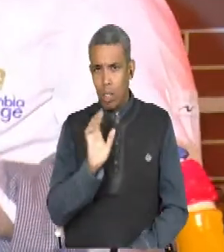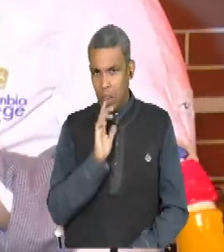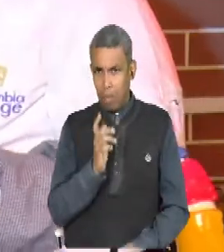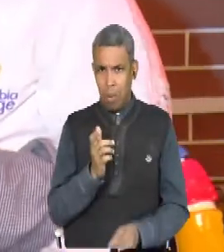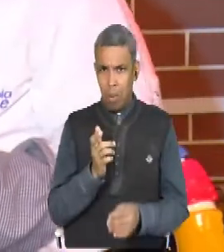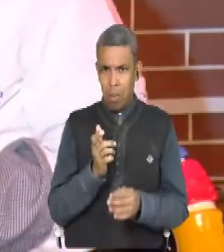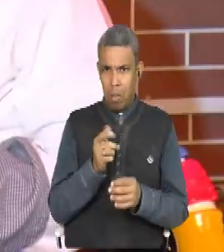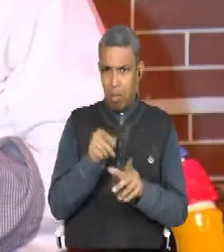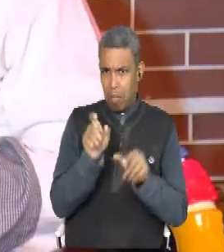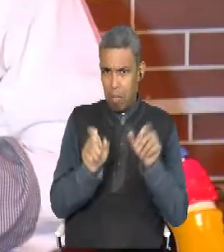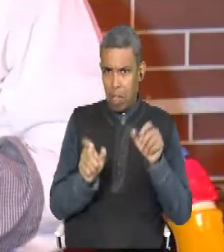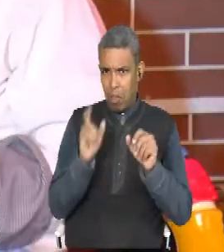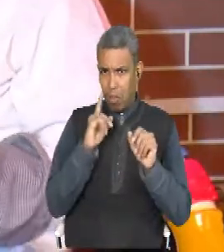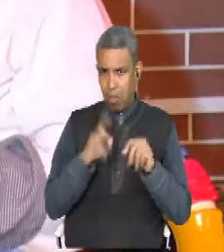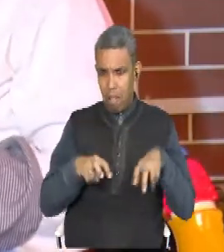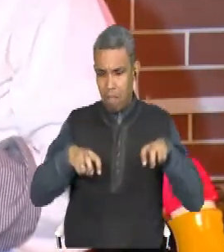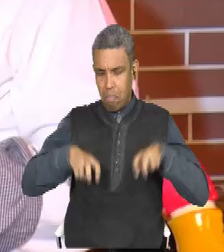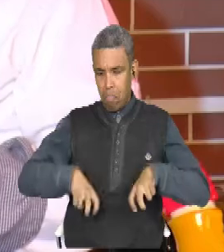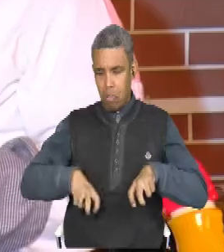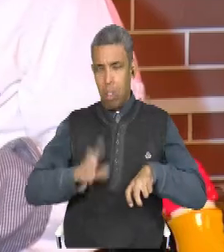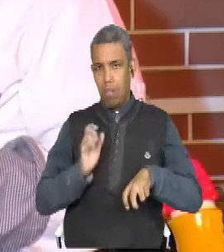que no coman mucho.